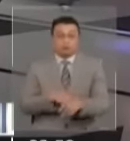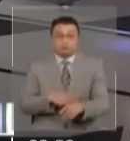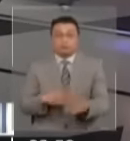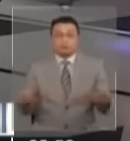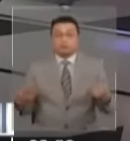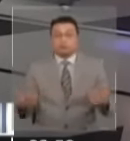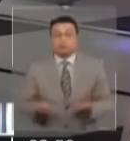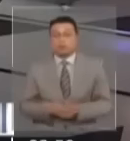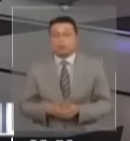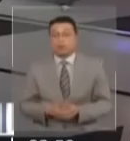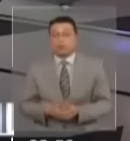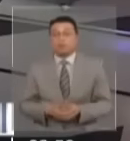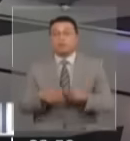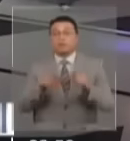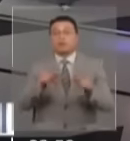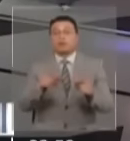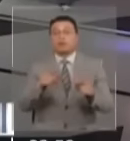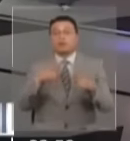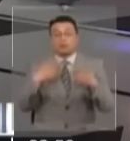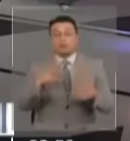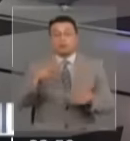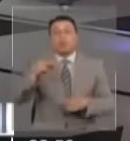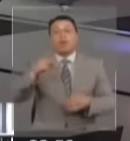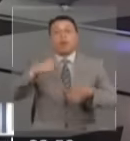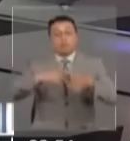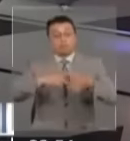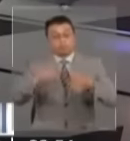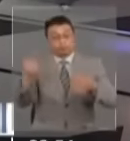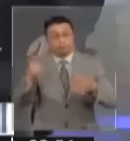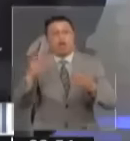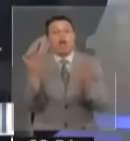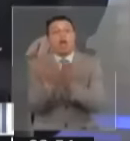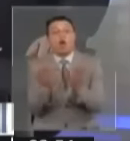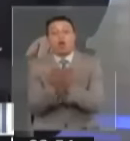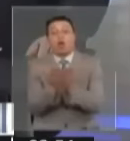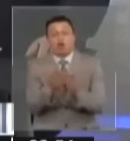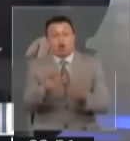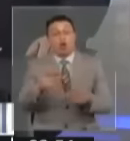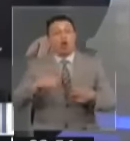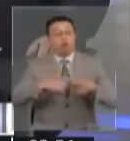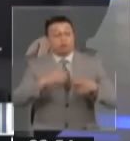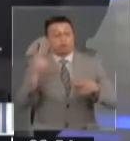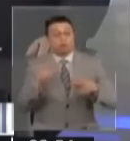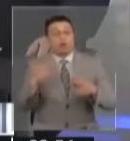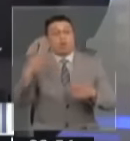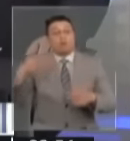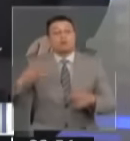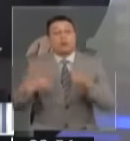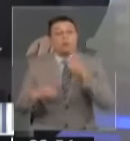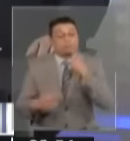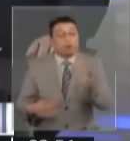Empieza a correr el tiempo. ¿Qué opinas tú de la desmunicipalización? De la educación. Sí. Ok, un minuto. Ahí está la